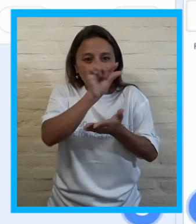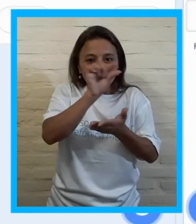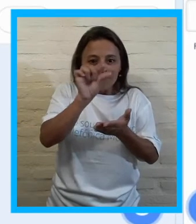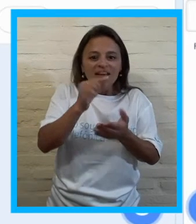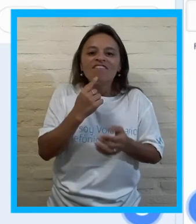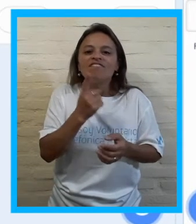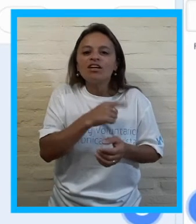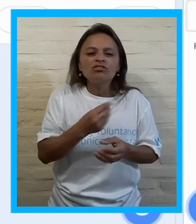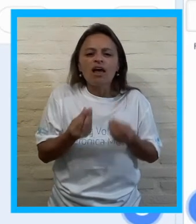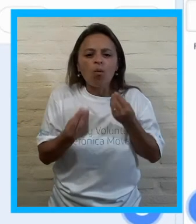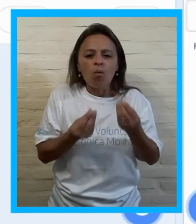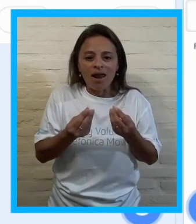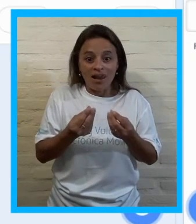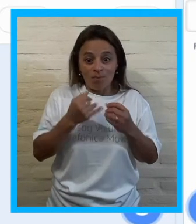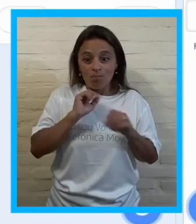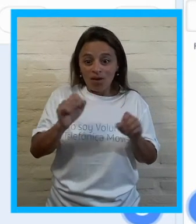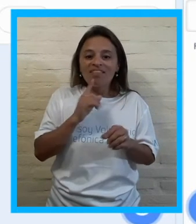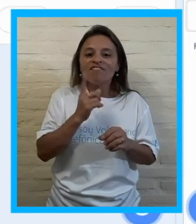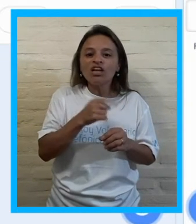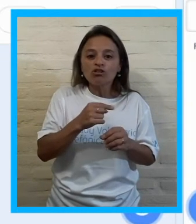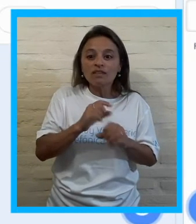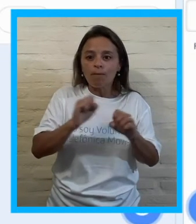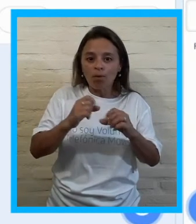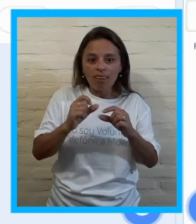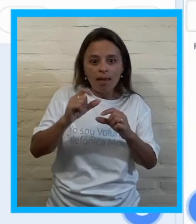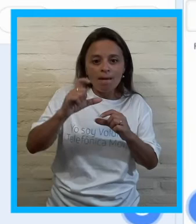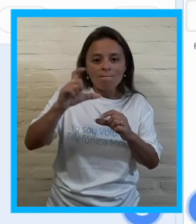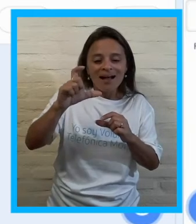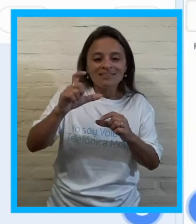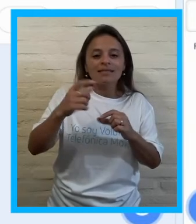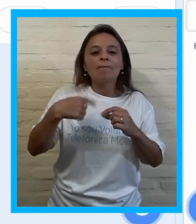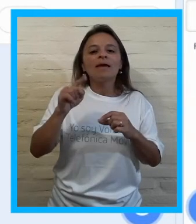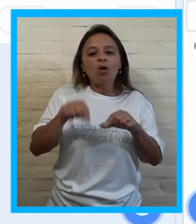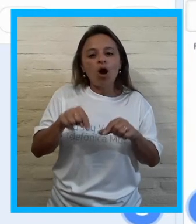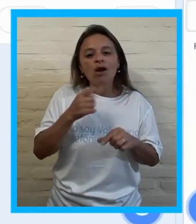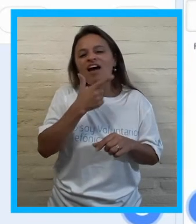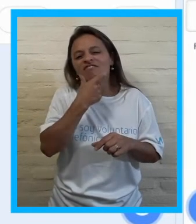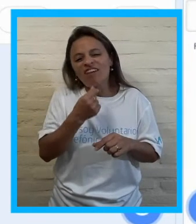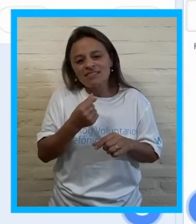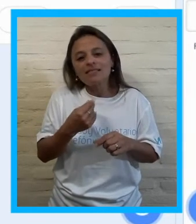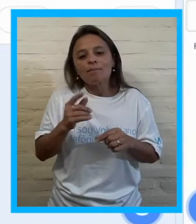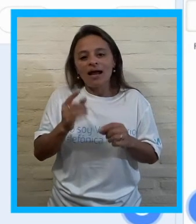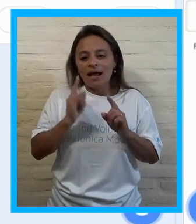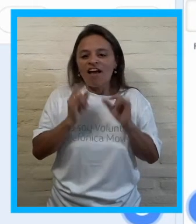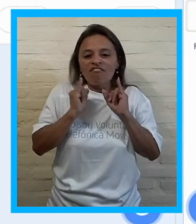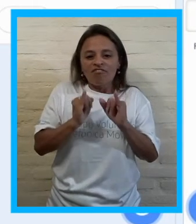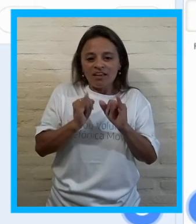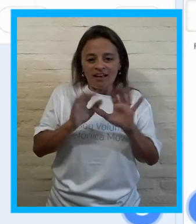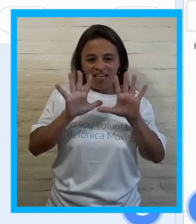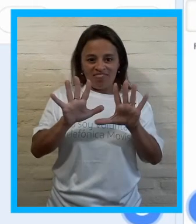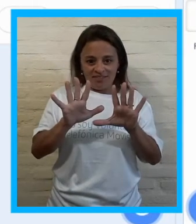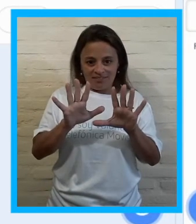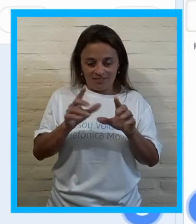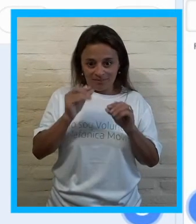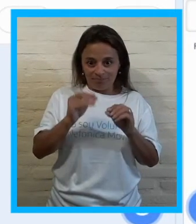mueva a una cierta velocidad. Podríamos hacer que la velocidad vaya aumentando, pero para este caso voy a simplificar y voy a poner una velocidad fija de